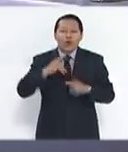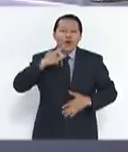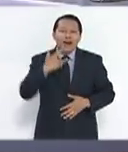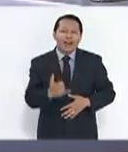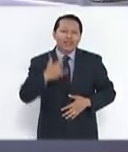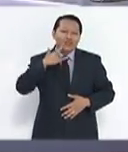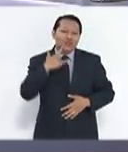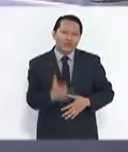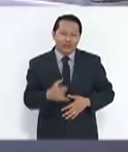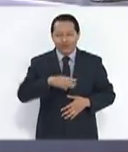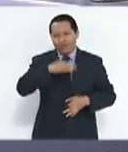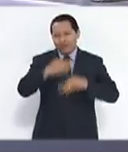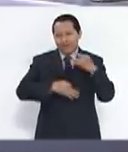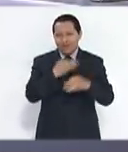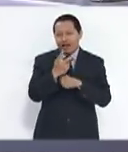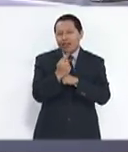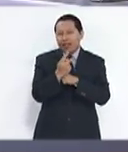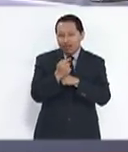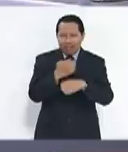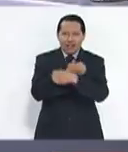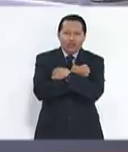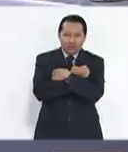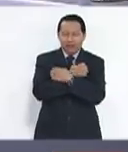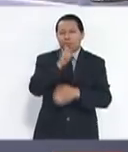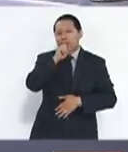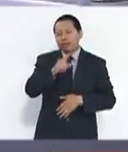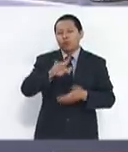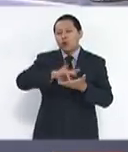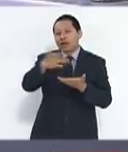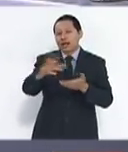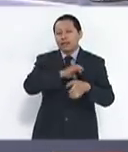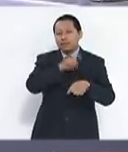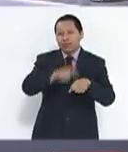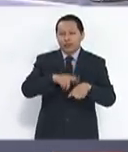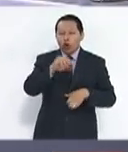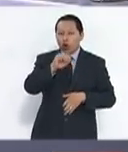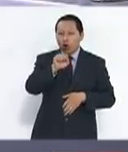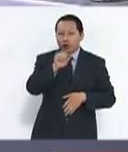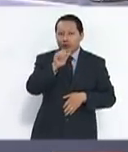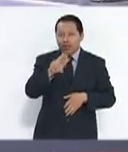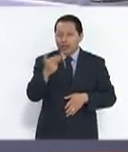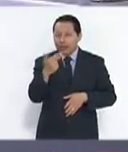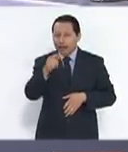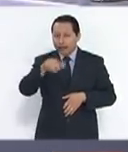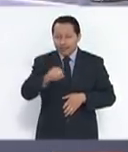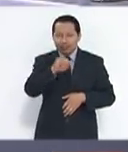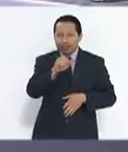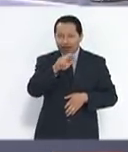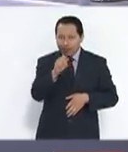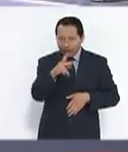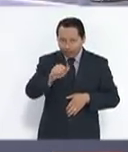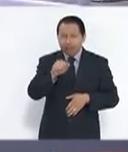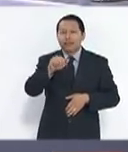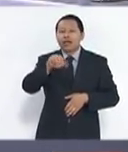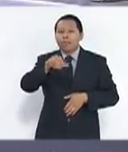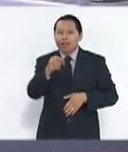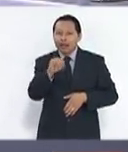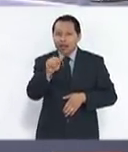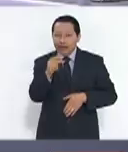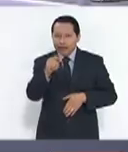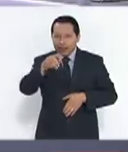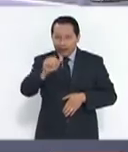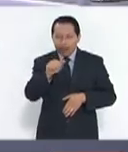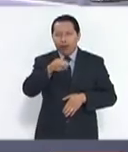informativo de televisión educativa. Muchísimas gracias, de verdad, especialmente a Óscar Hernández, a Javier Pérez, a Víctor Estrada, a Miguel Aldana, a